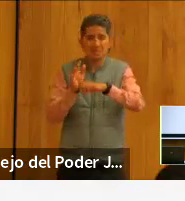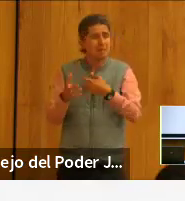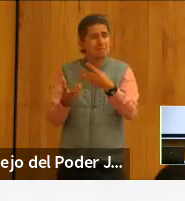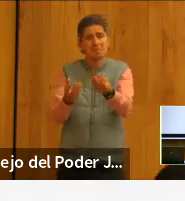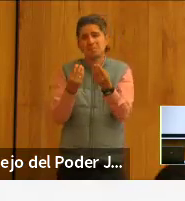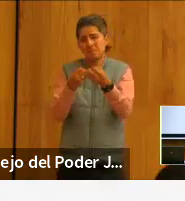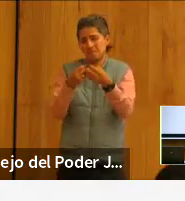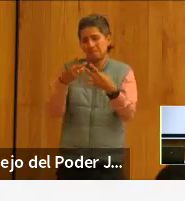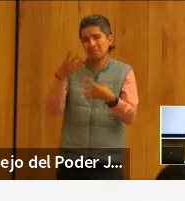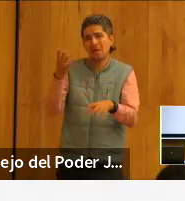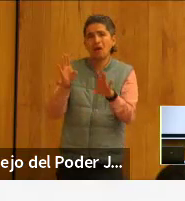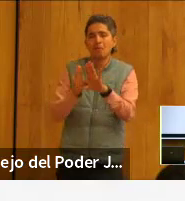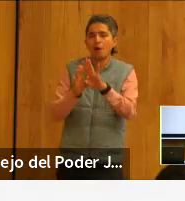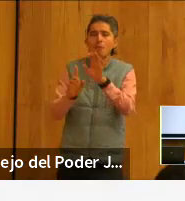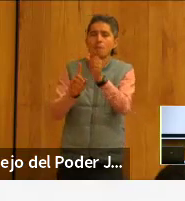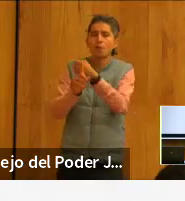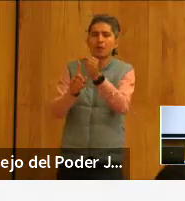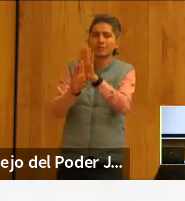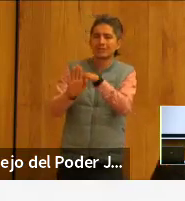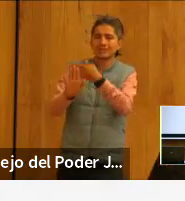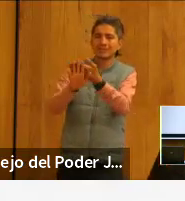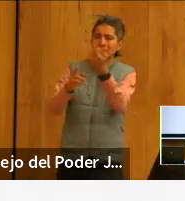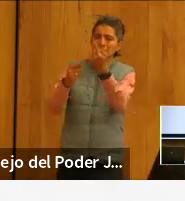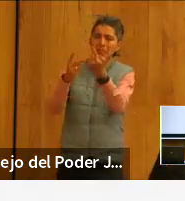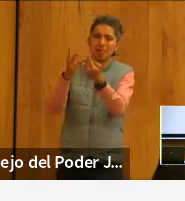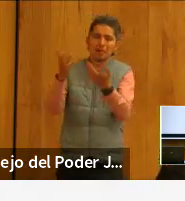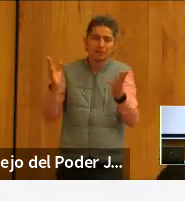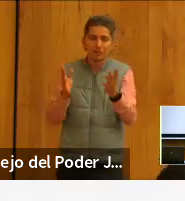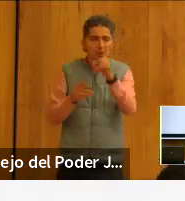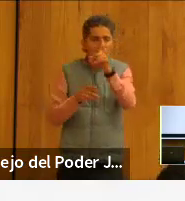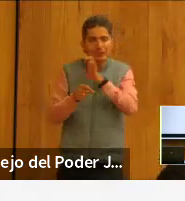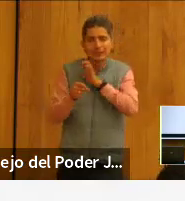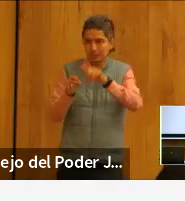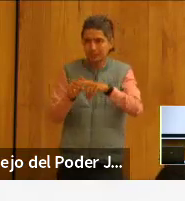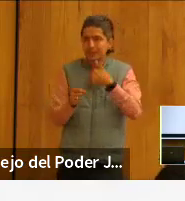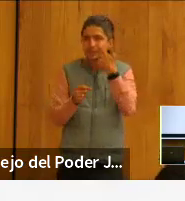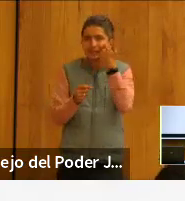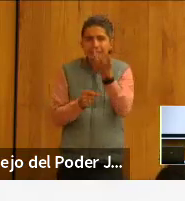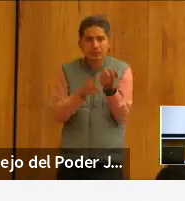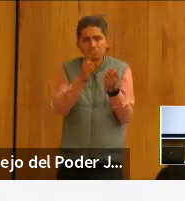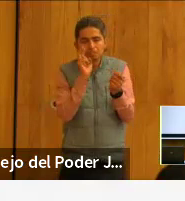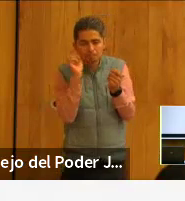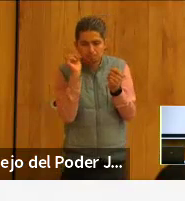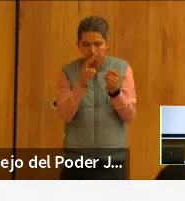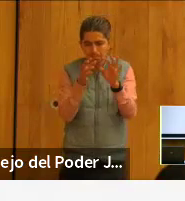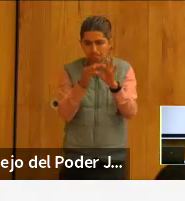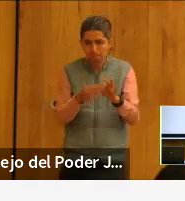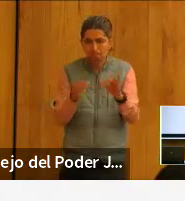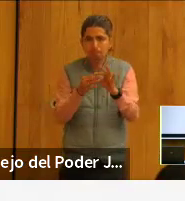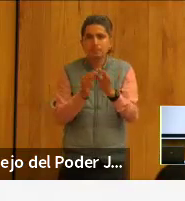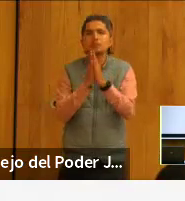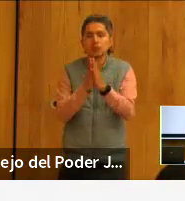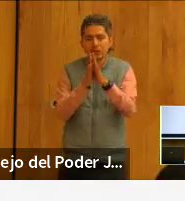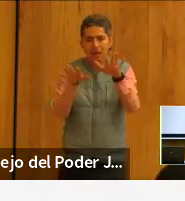de violencia, pero hay una que especialmente me gustaría que observáramos. Y le pido la